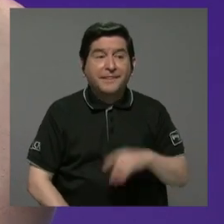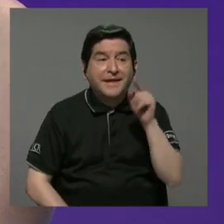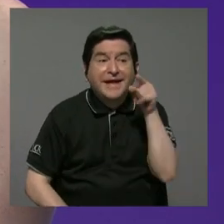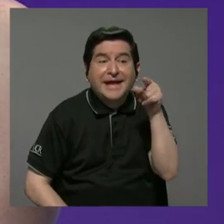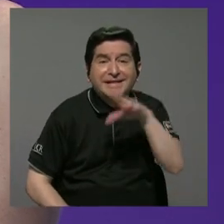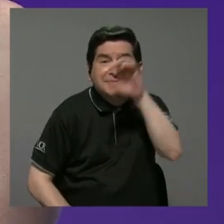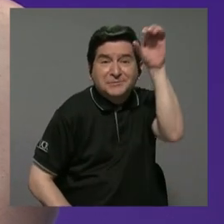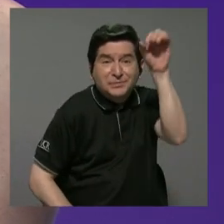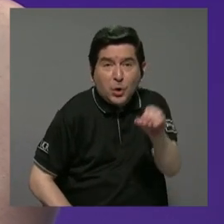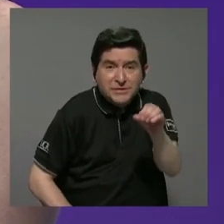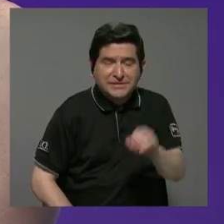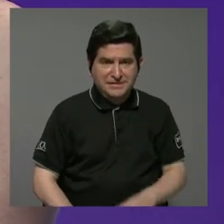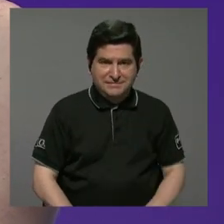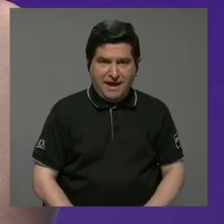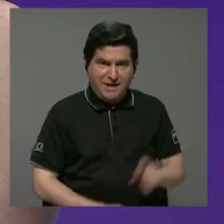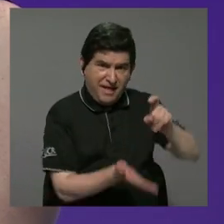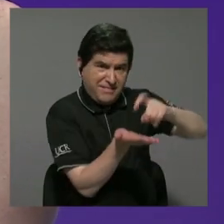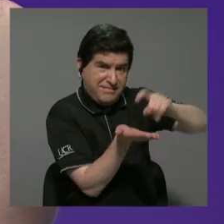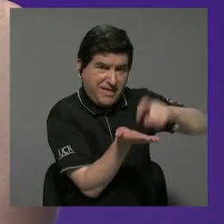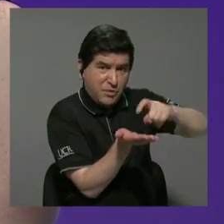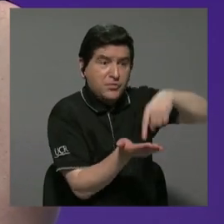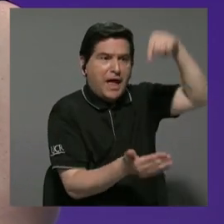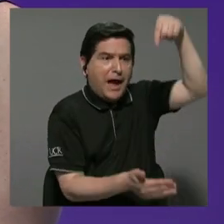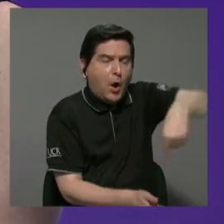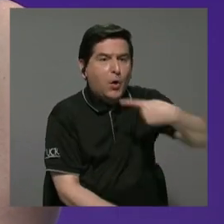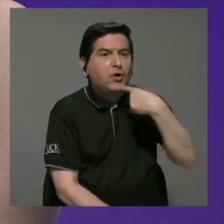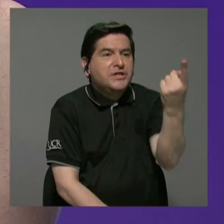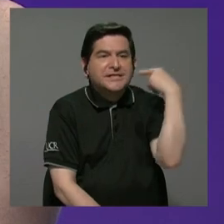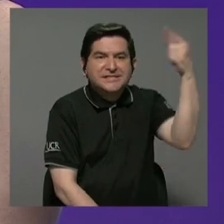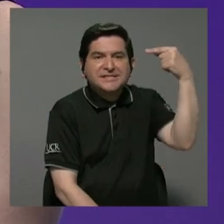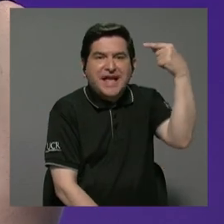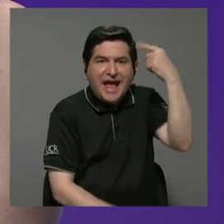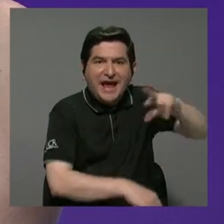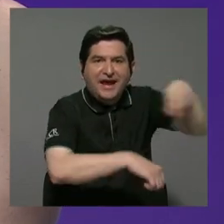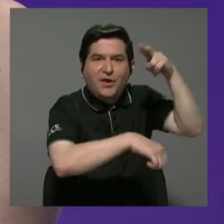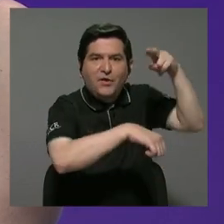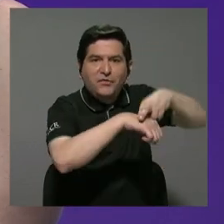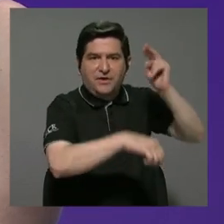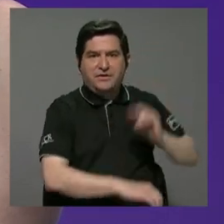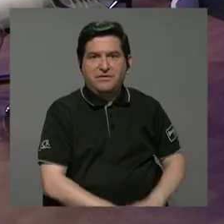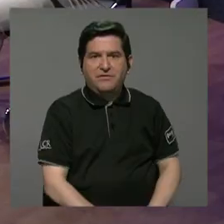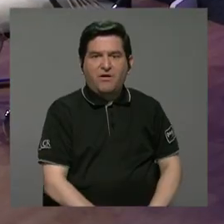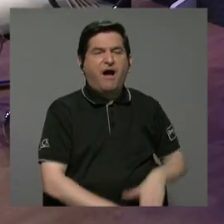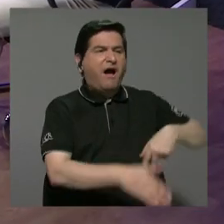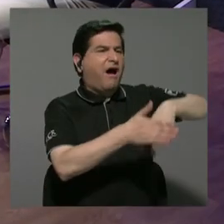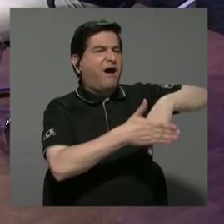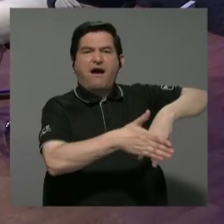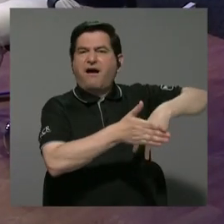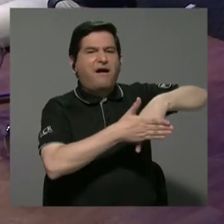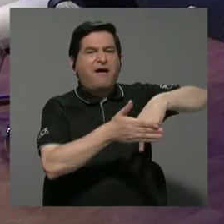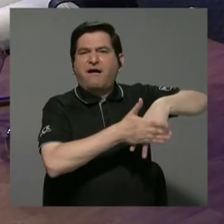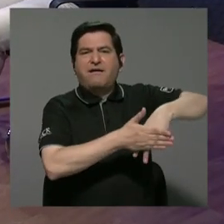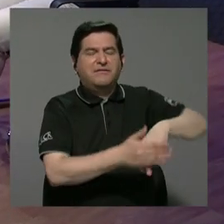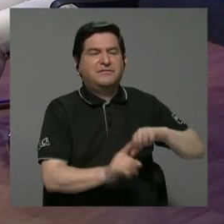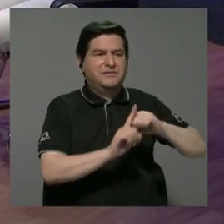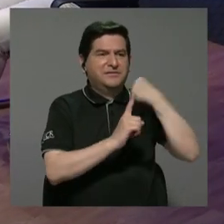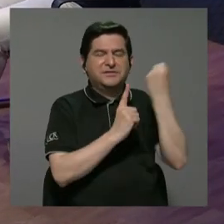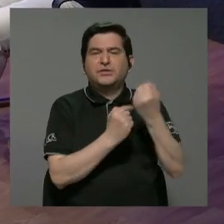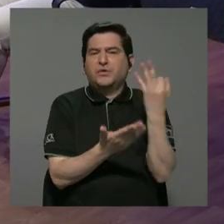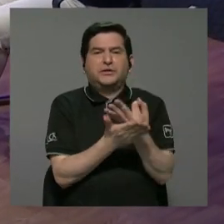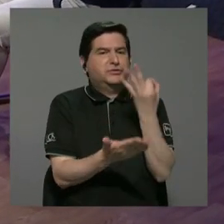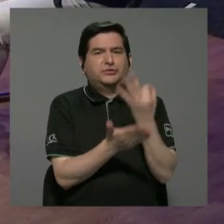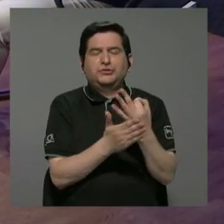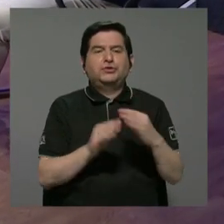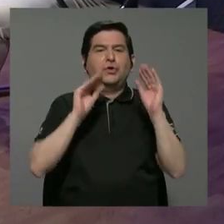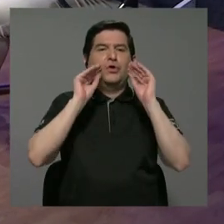Ese porcentaje de intereses de la deuda es lo que hoy está diciendo el gobierno de la República, que les impide llegar a los estándares de financiamiento de